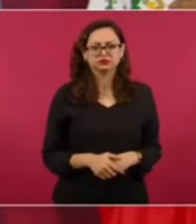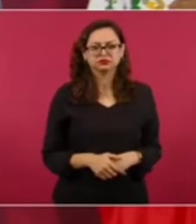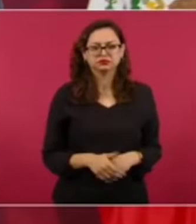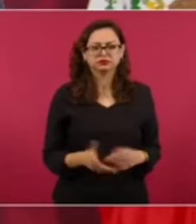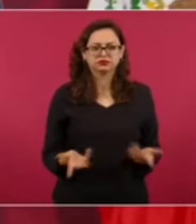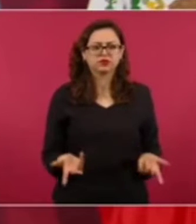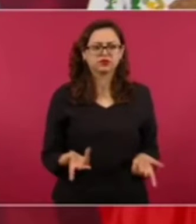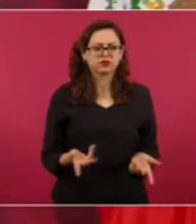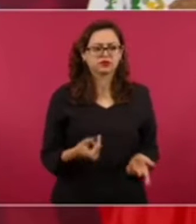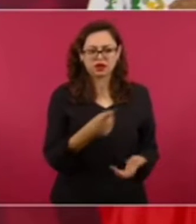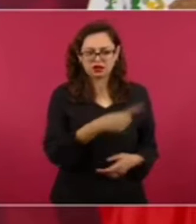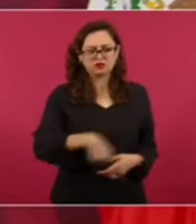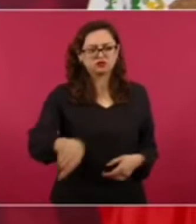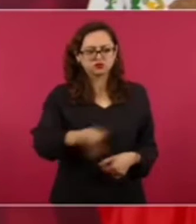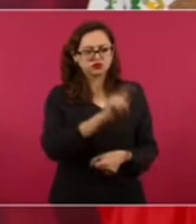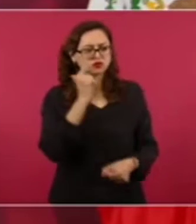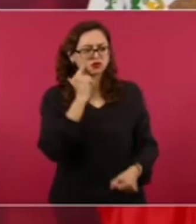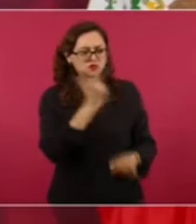manipulando